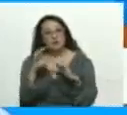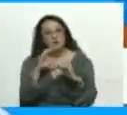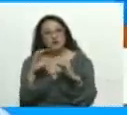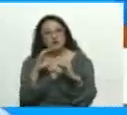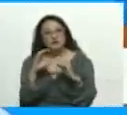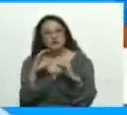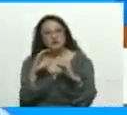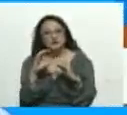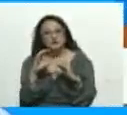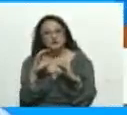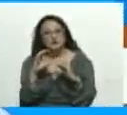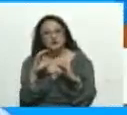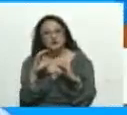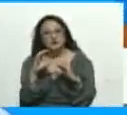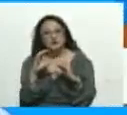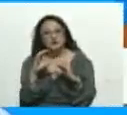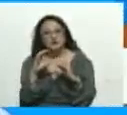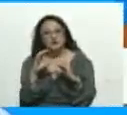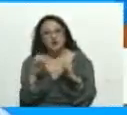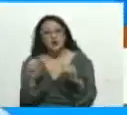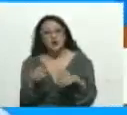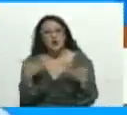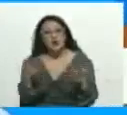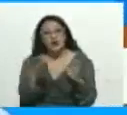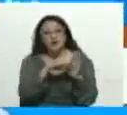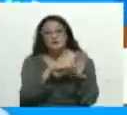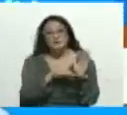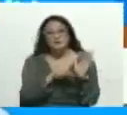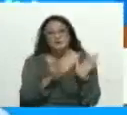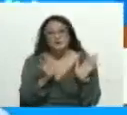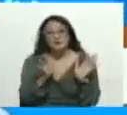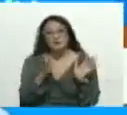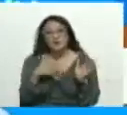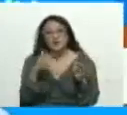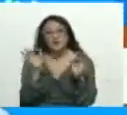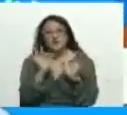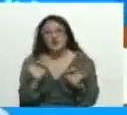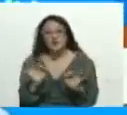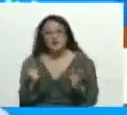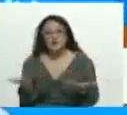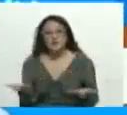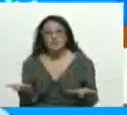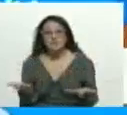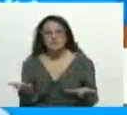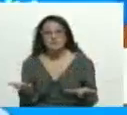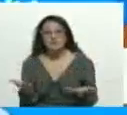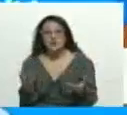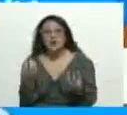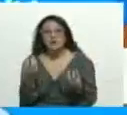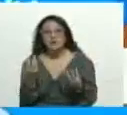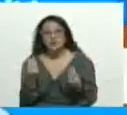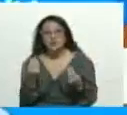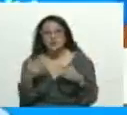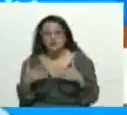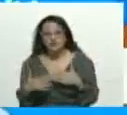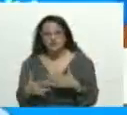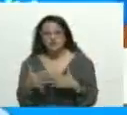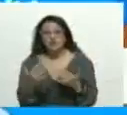y entonces Cuáles podrían ser las estrategias o los pasos muchas ahora